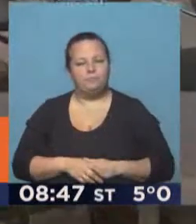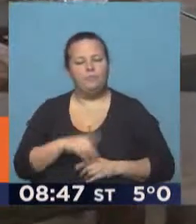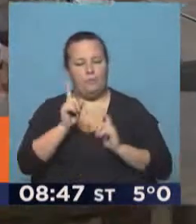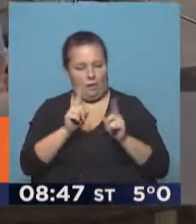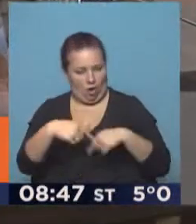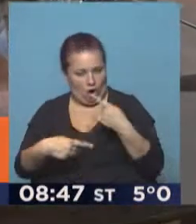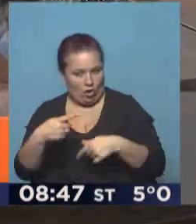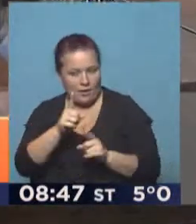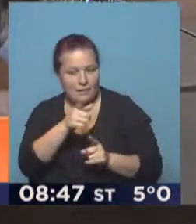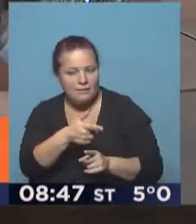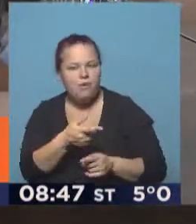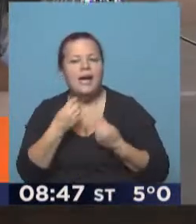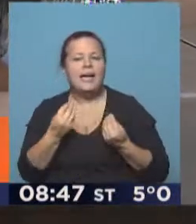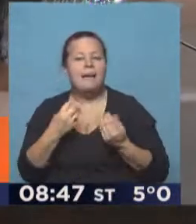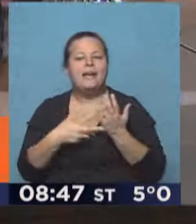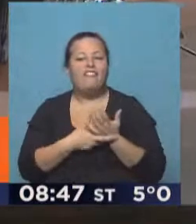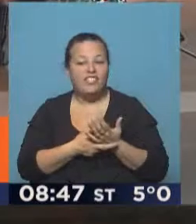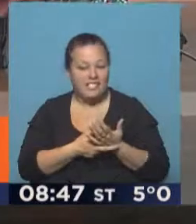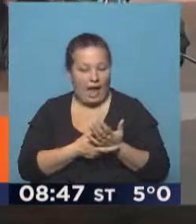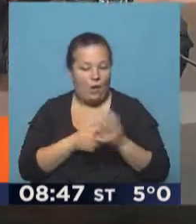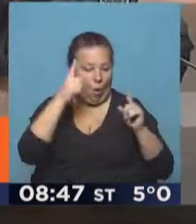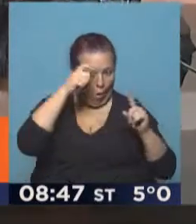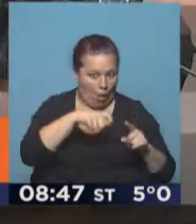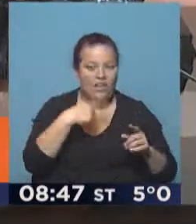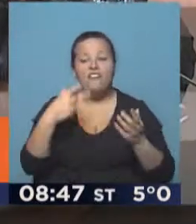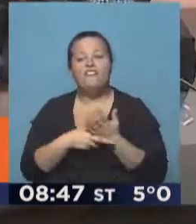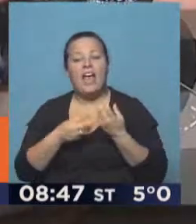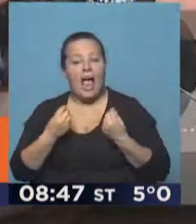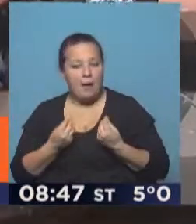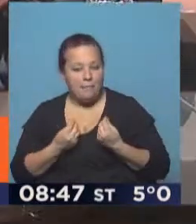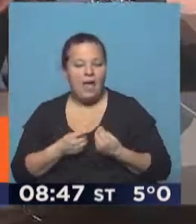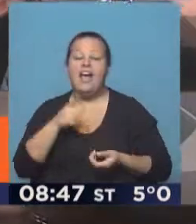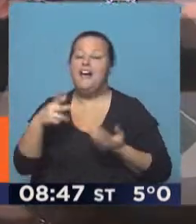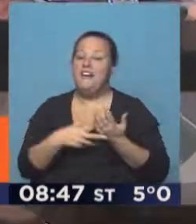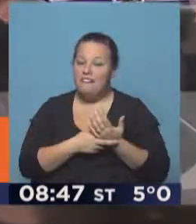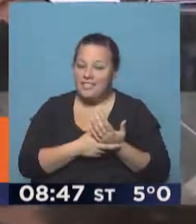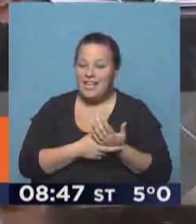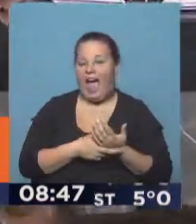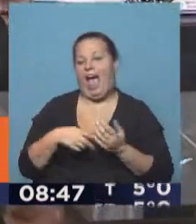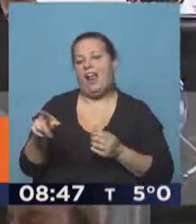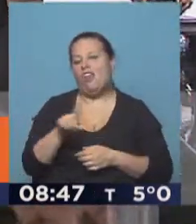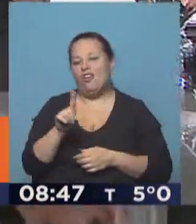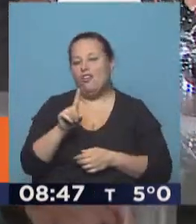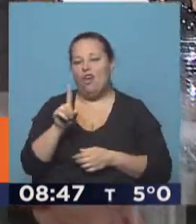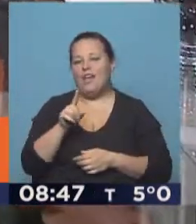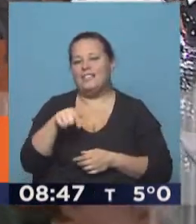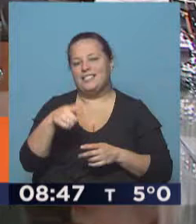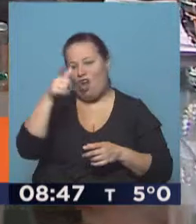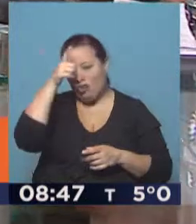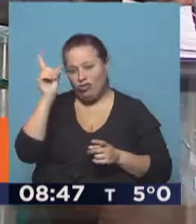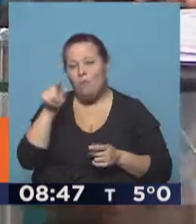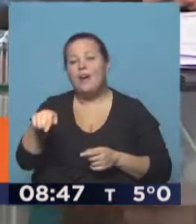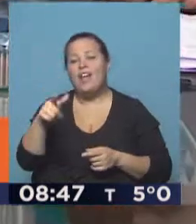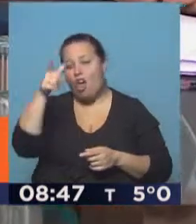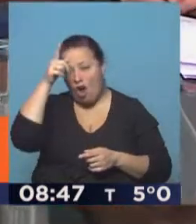Siguiendo el relato suyo, ¿qué pasa con los fiscales? Hablamos de los jueces, ¿y qué pasa con los fiscales? Bueno, los fiscales en realidad no van a ser objeto de esta auditoría, porque de